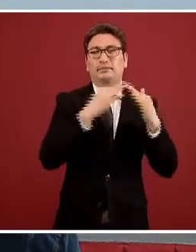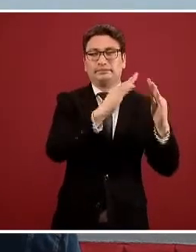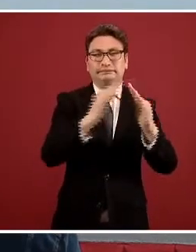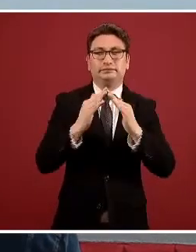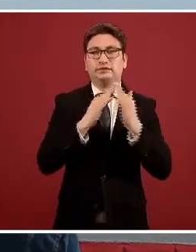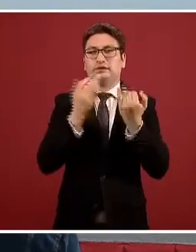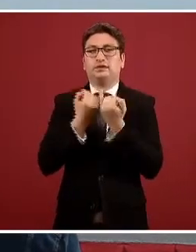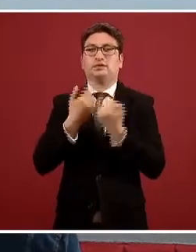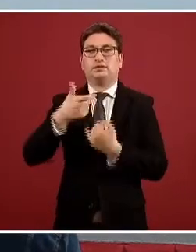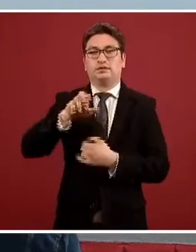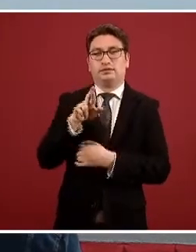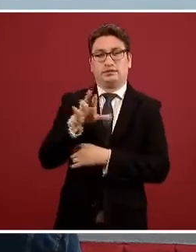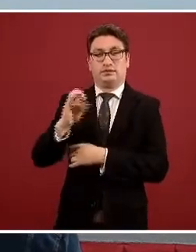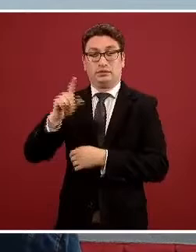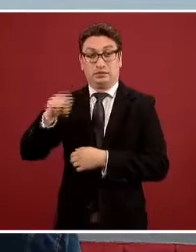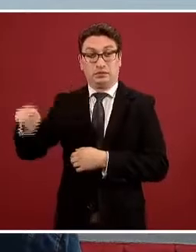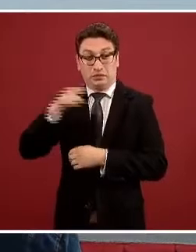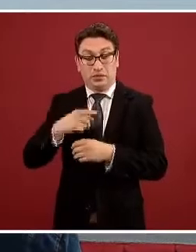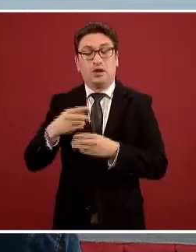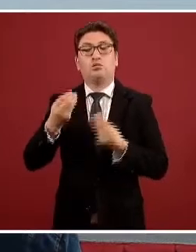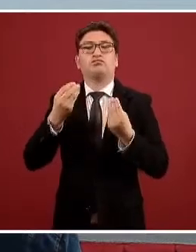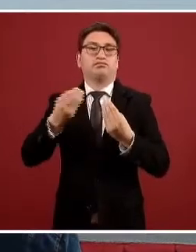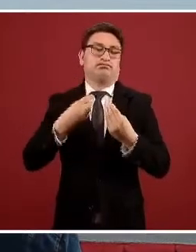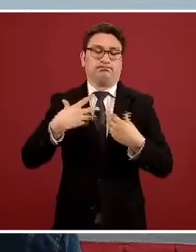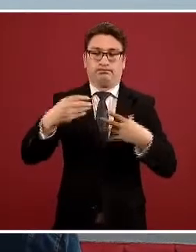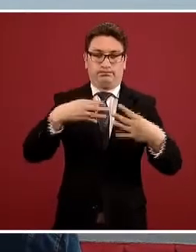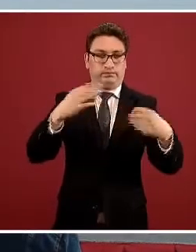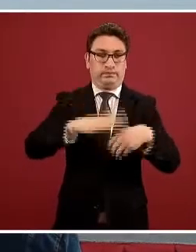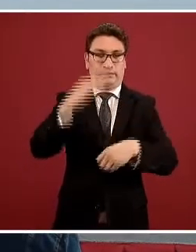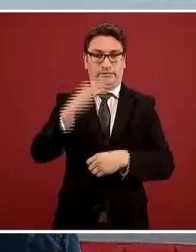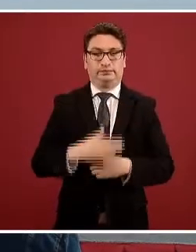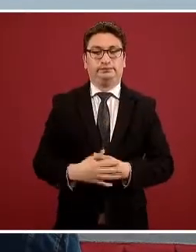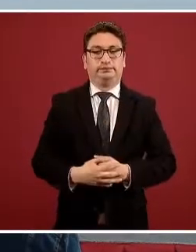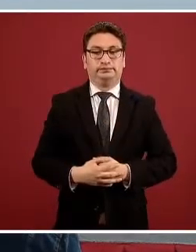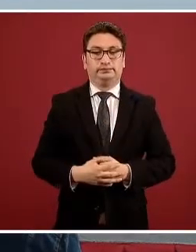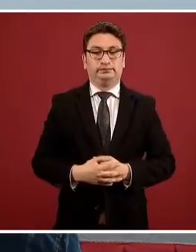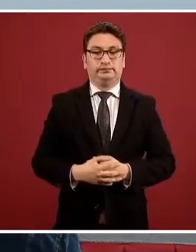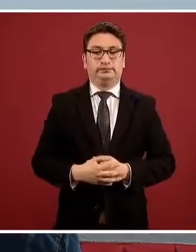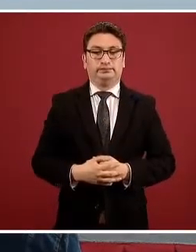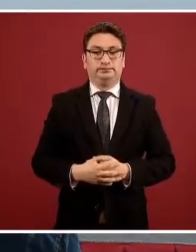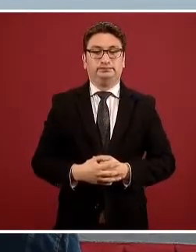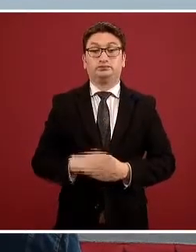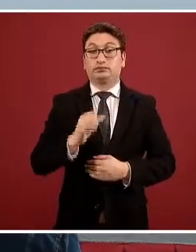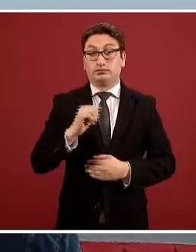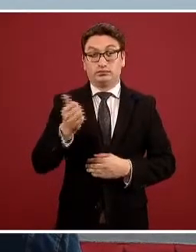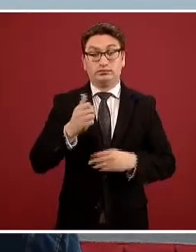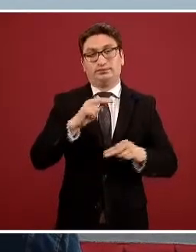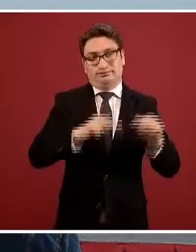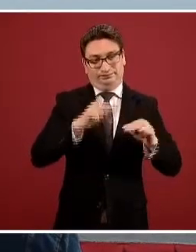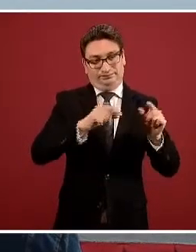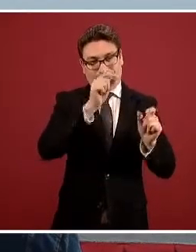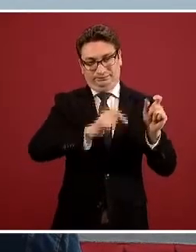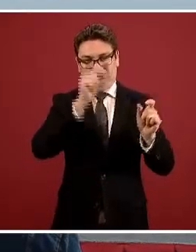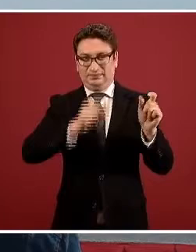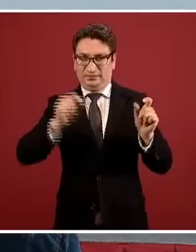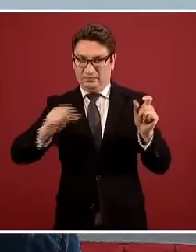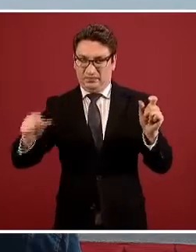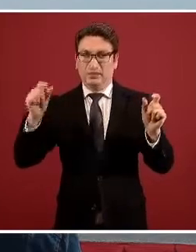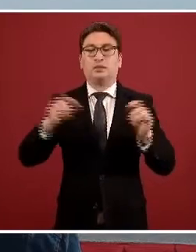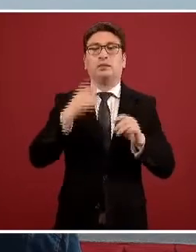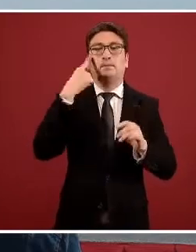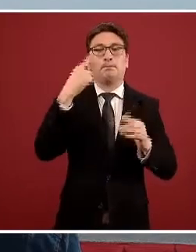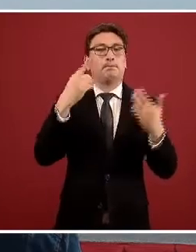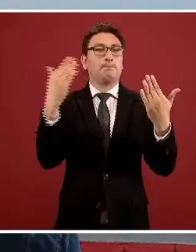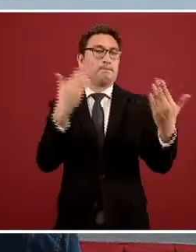Roo es donde encontramos mayor transmisión. La siguiente. Igualmente, cuando lo vemos en una gráfica de barras, para